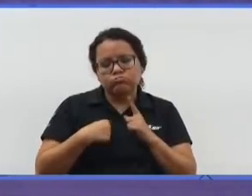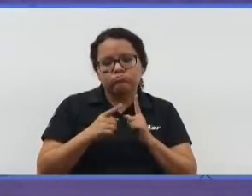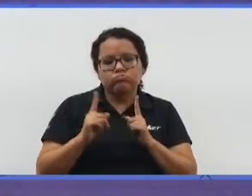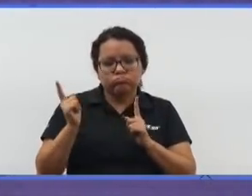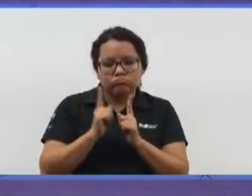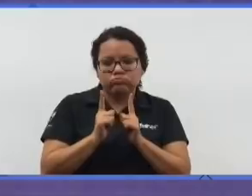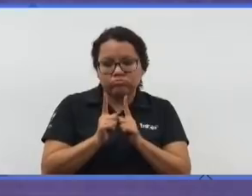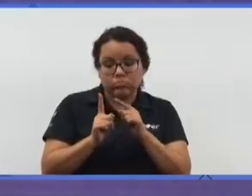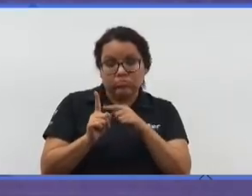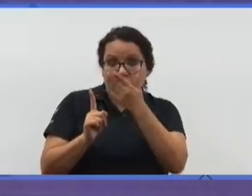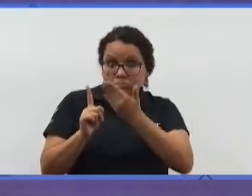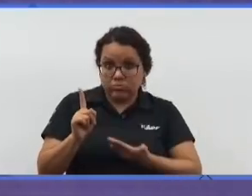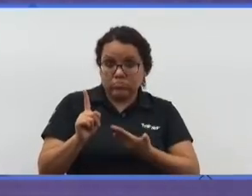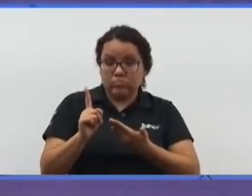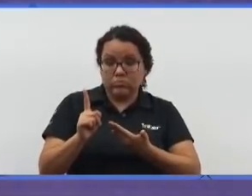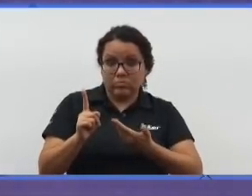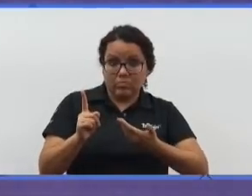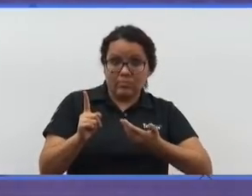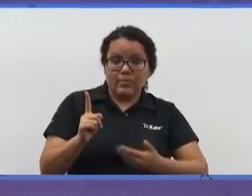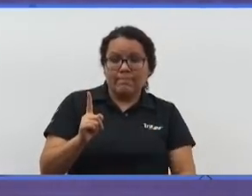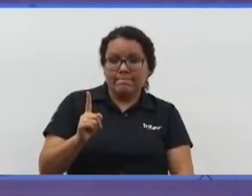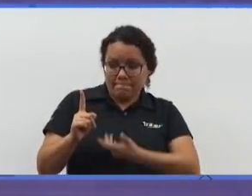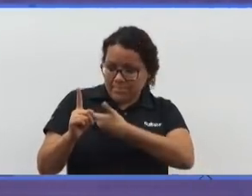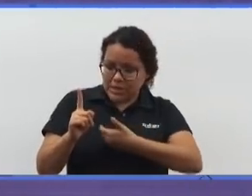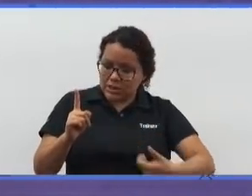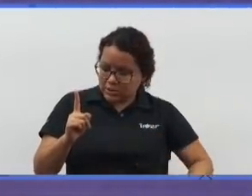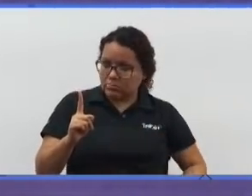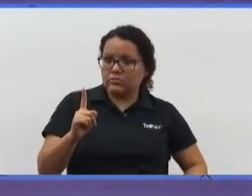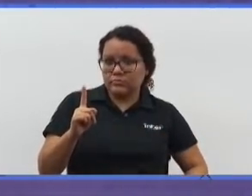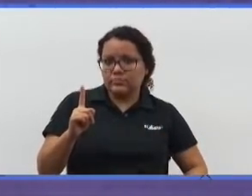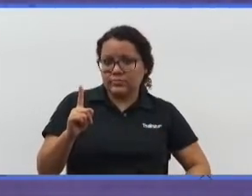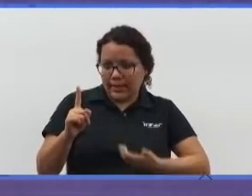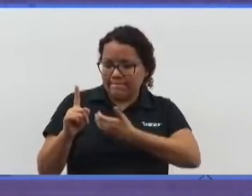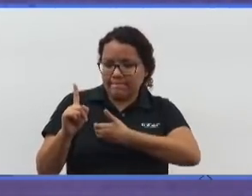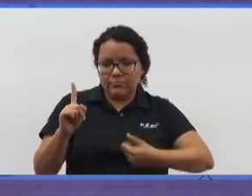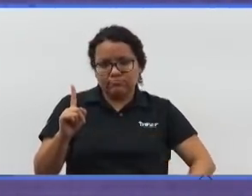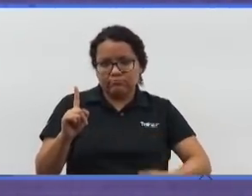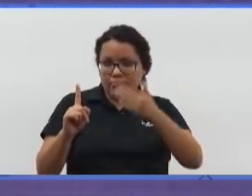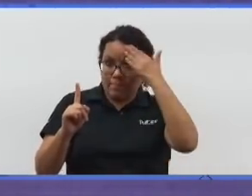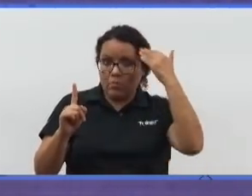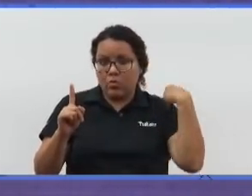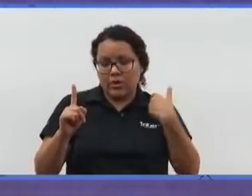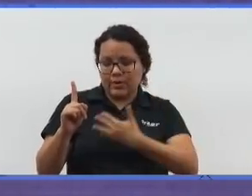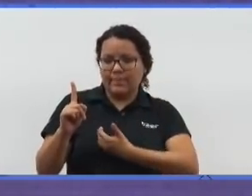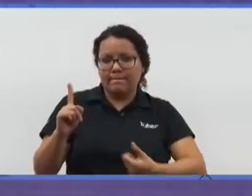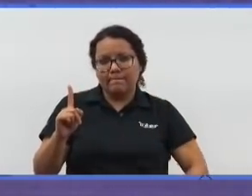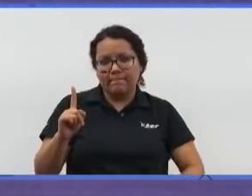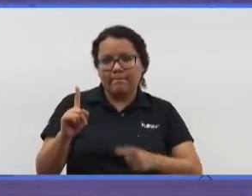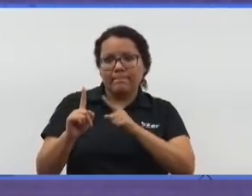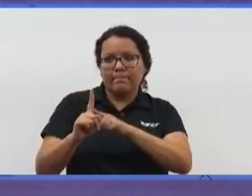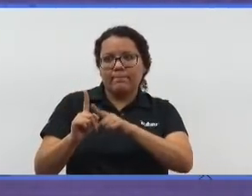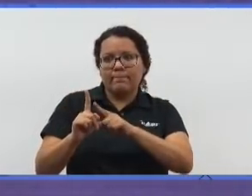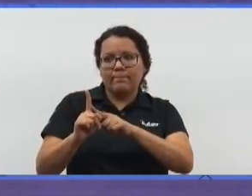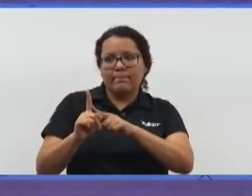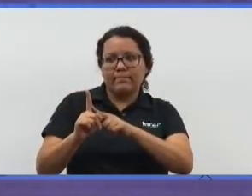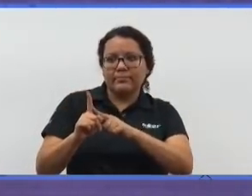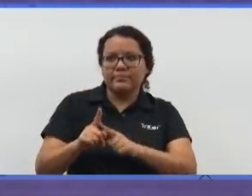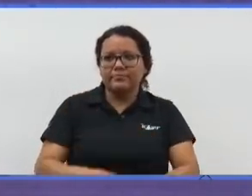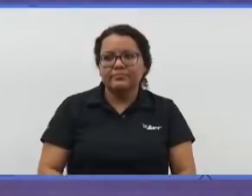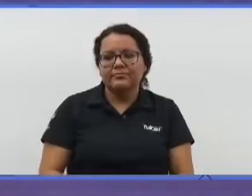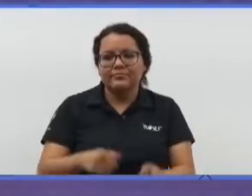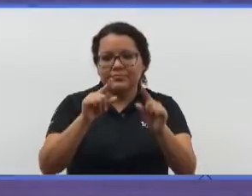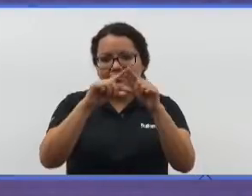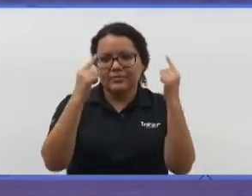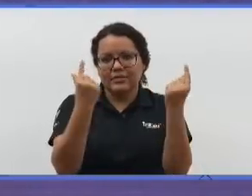presidenta nacional de aquella época no sé cómo está la cosa hoy la presidenta nacional del club de fans de luis miguel